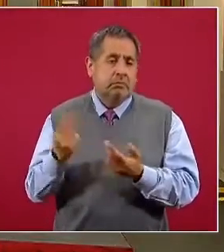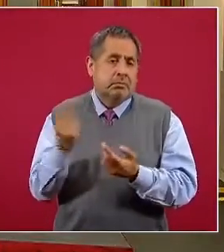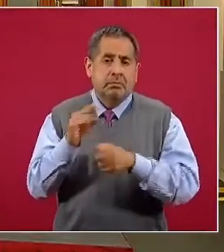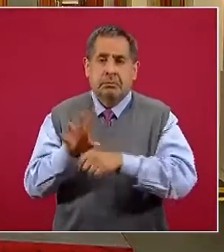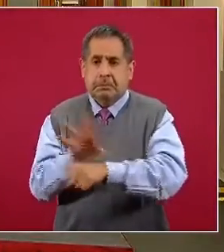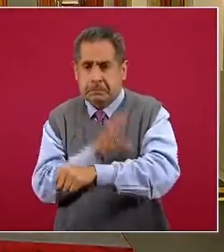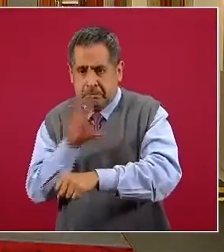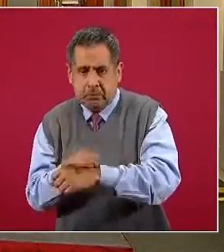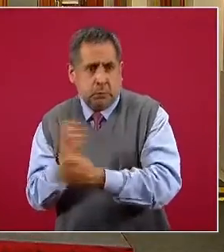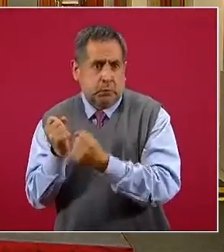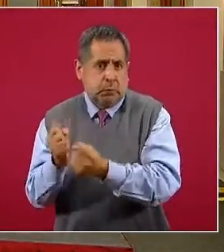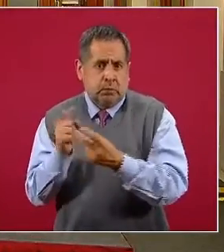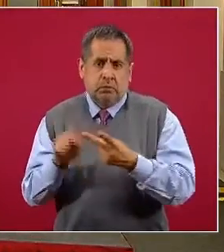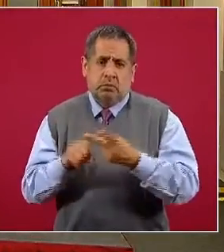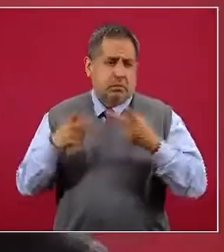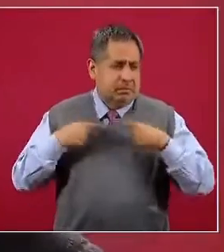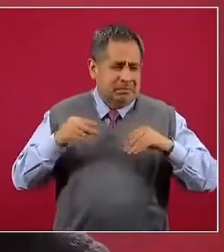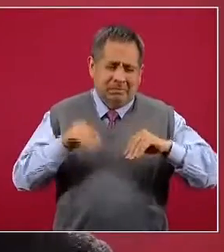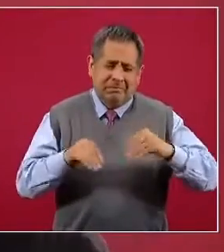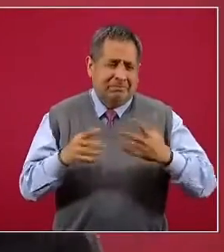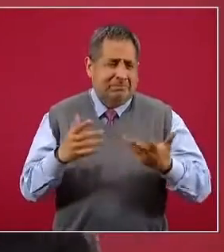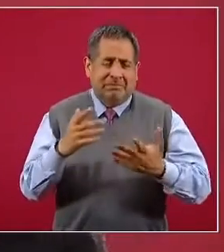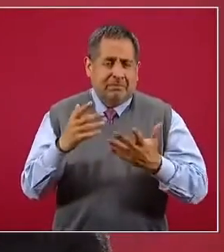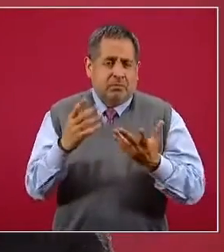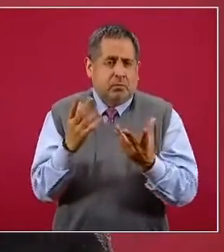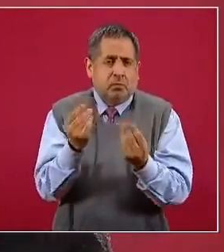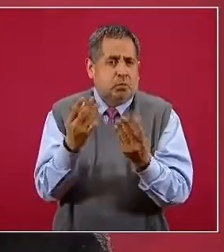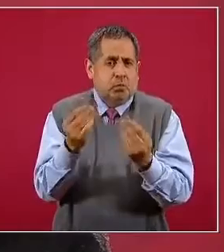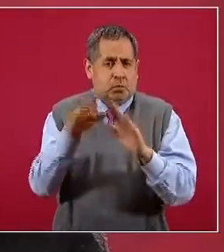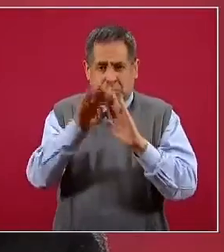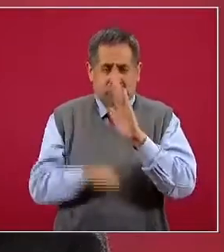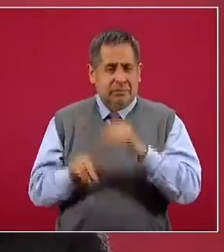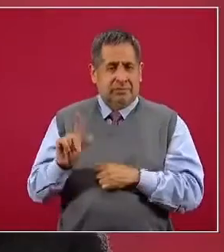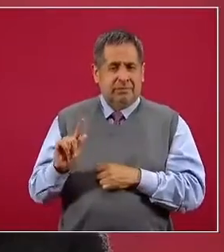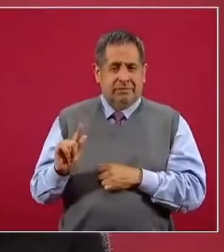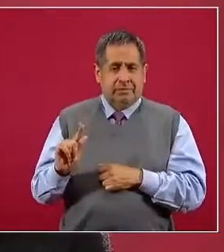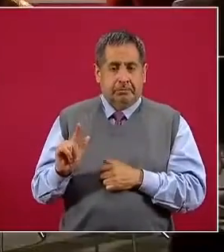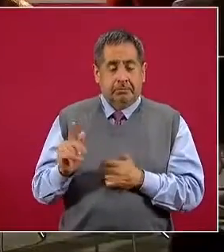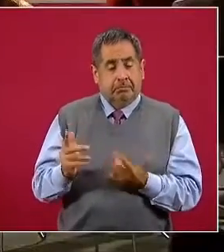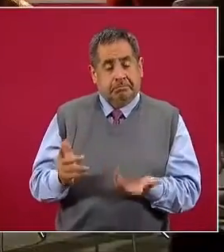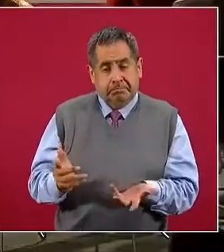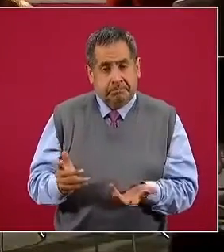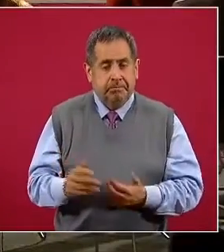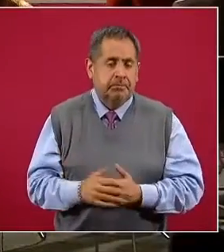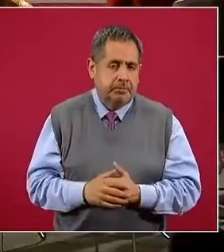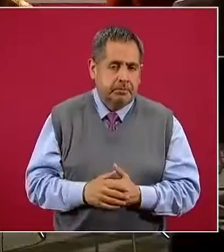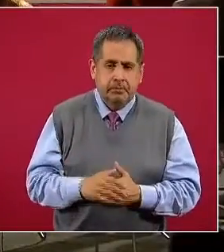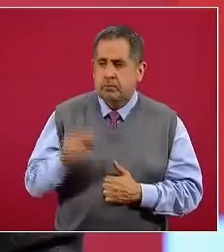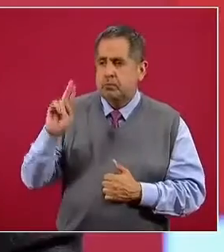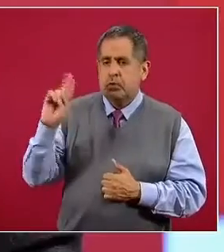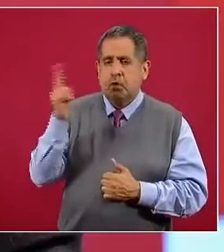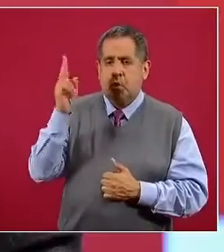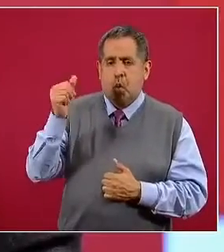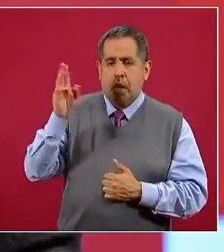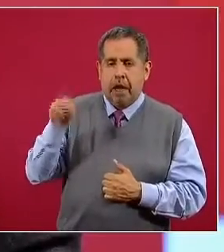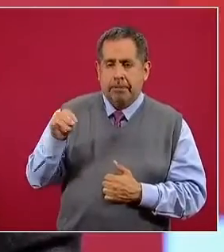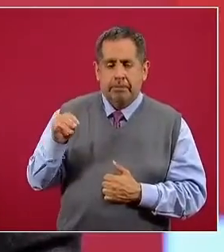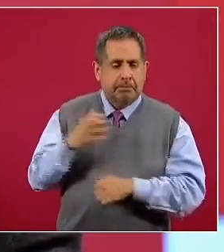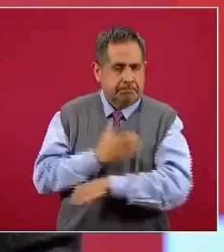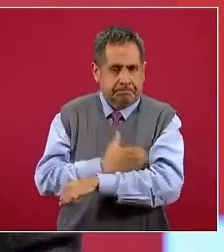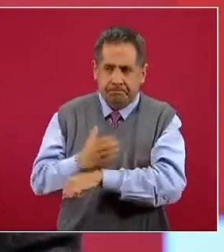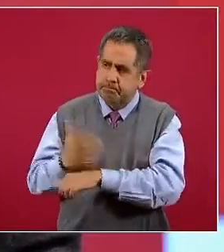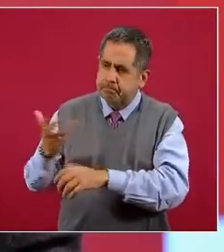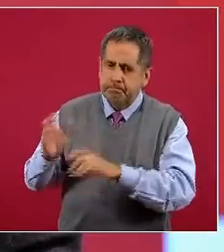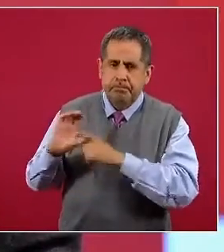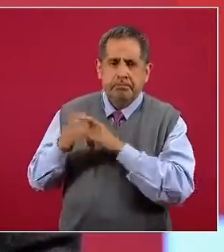en personal y en el manejo de la misma. Dice la UNAM, nuestros queridos colegas de